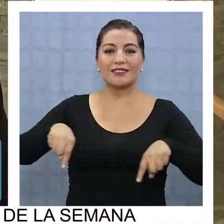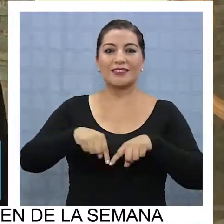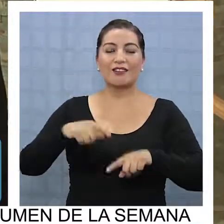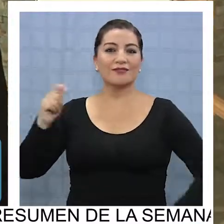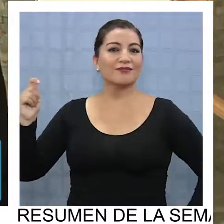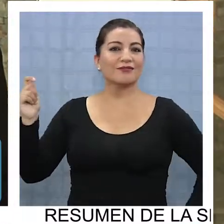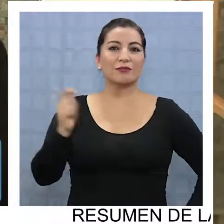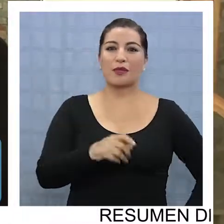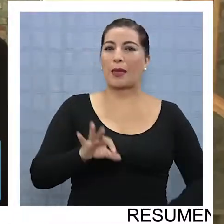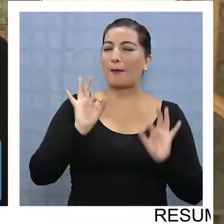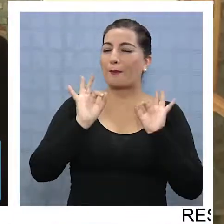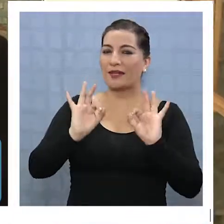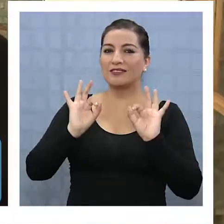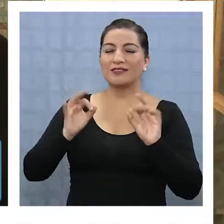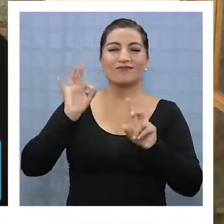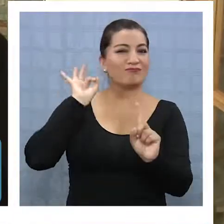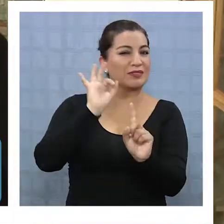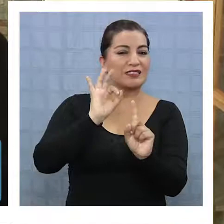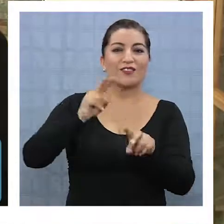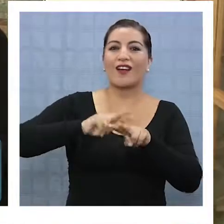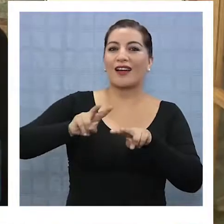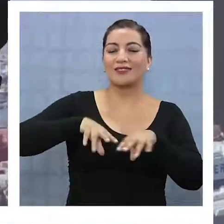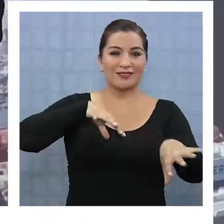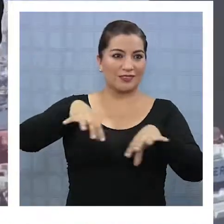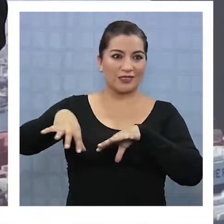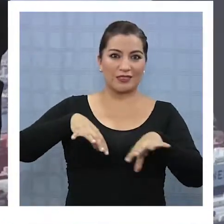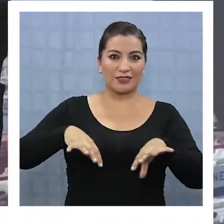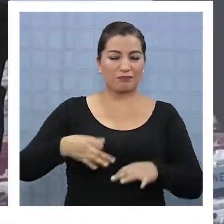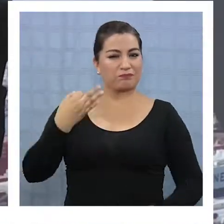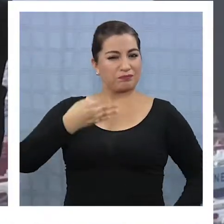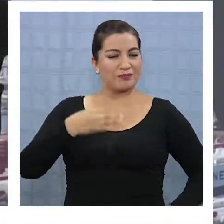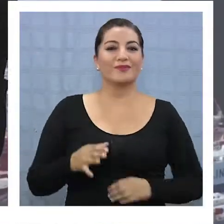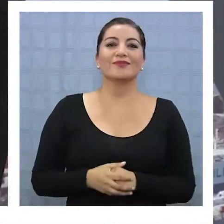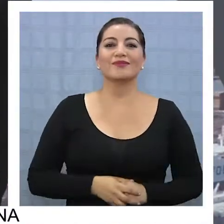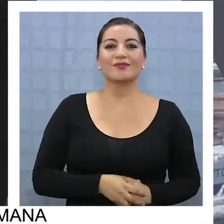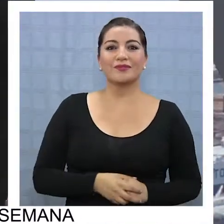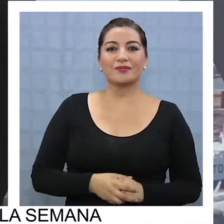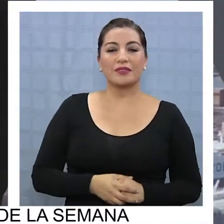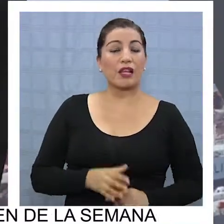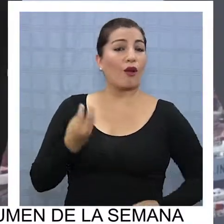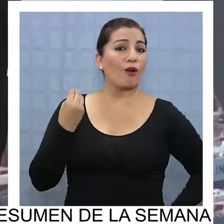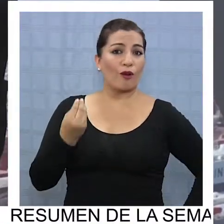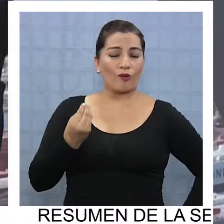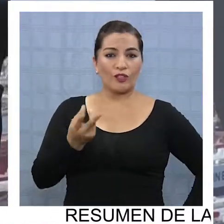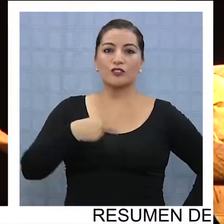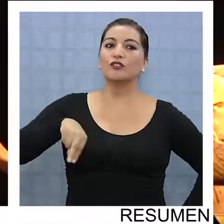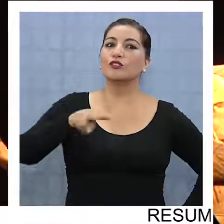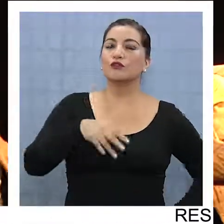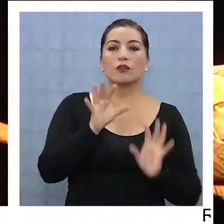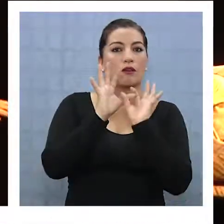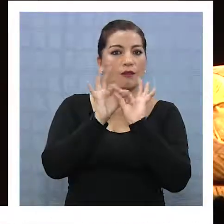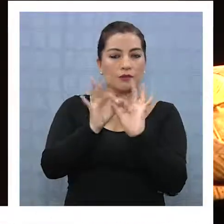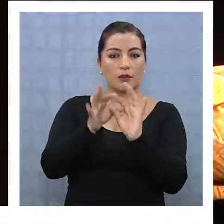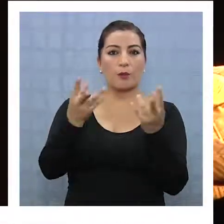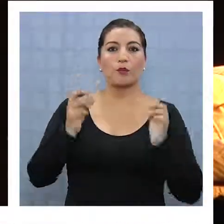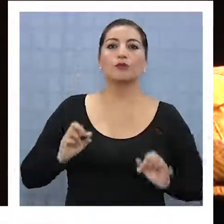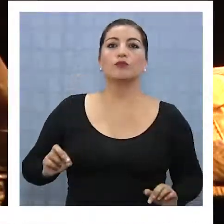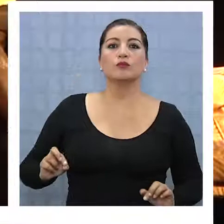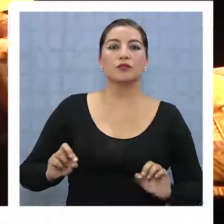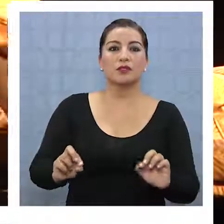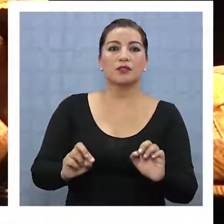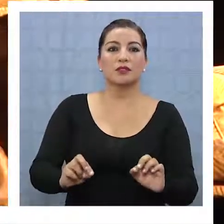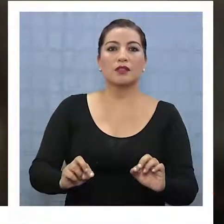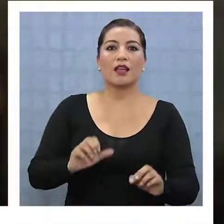forma exclusiva para que se puedan desarrollar las actividades como corresponde, ¿ya? Y obviamente nosotros agradecemos la oportunidad que nos